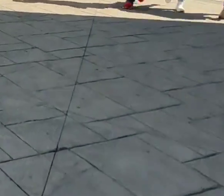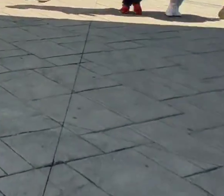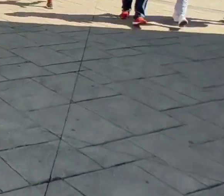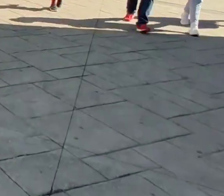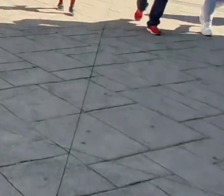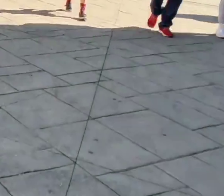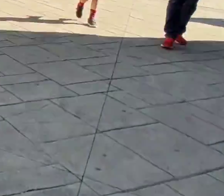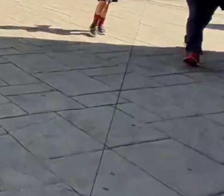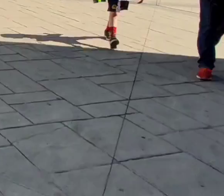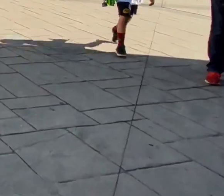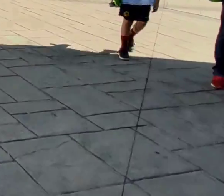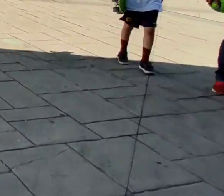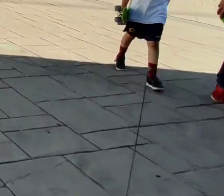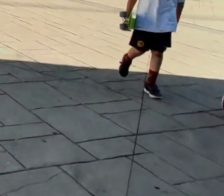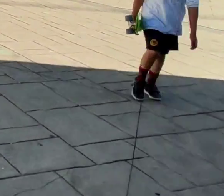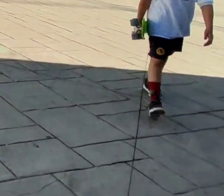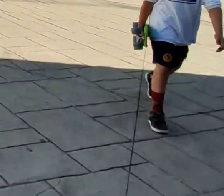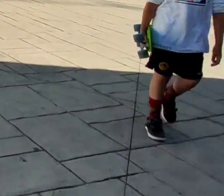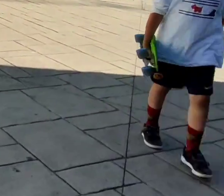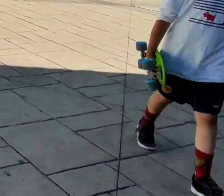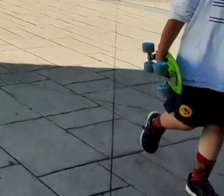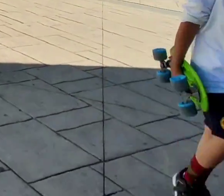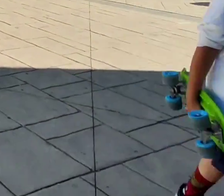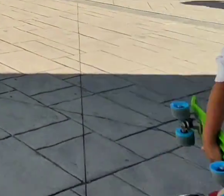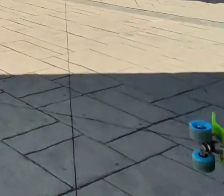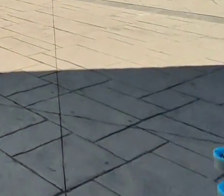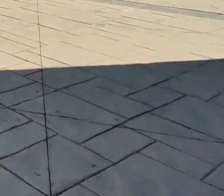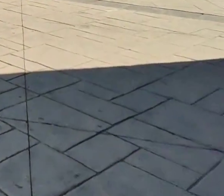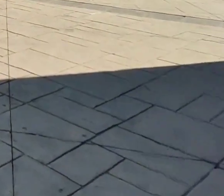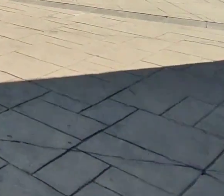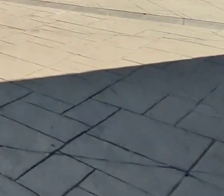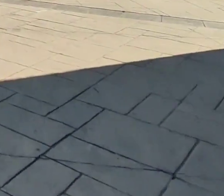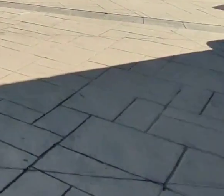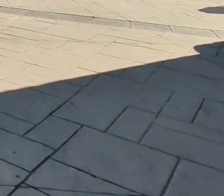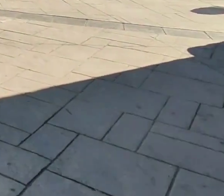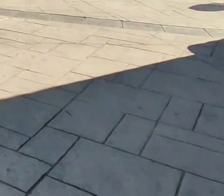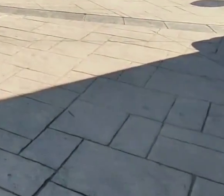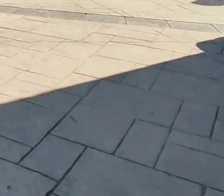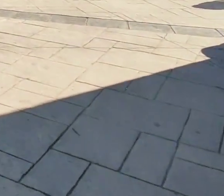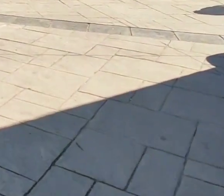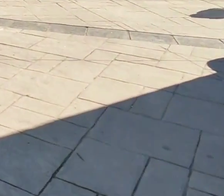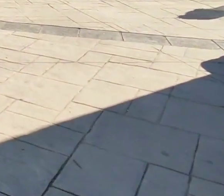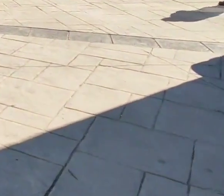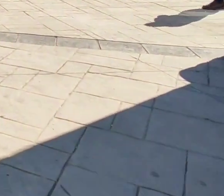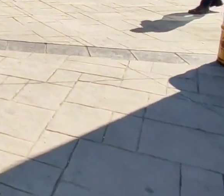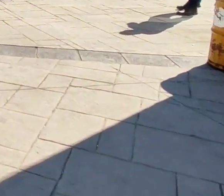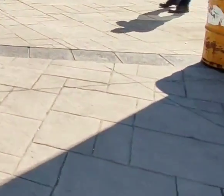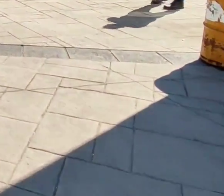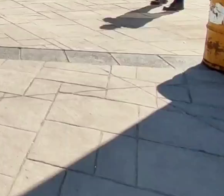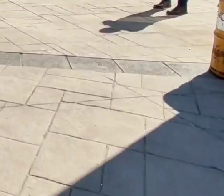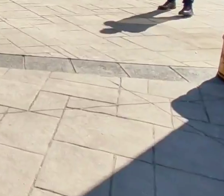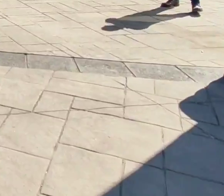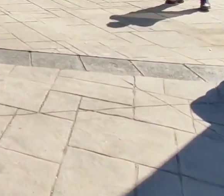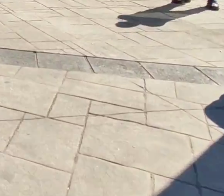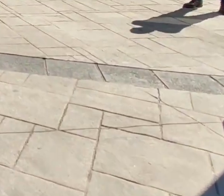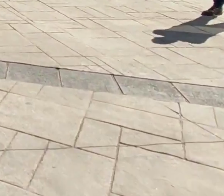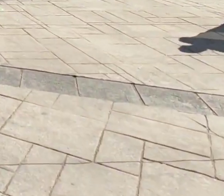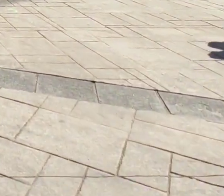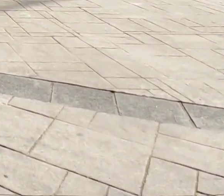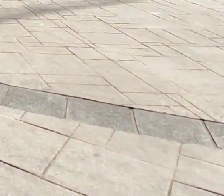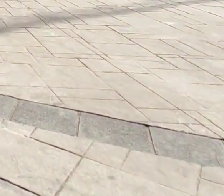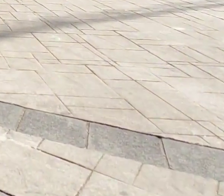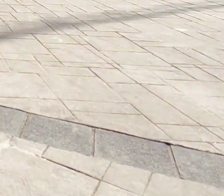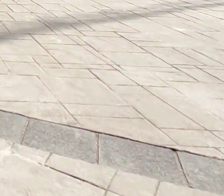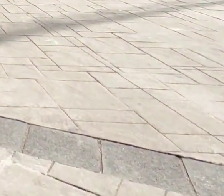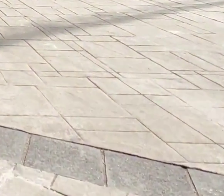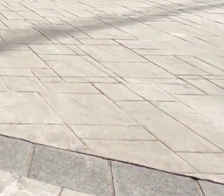subsecretaria Ariadna Montiel Reyes. Si quieres saber más información con respecto a cuándo caerán los pagos, yo te invito